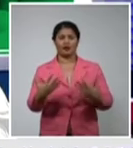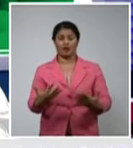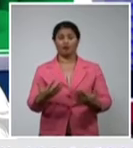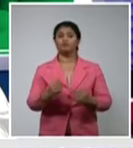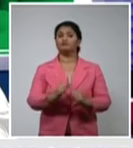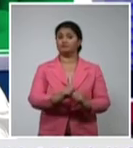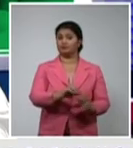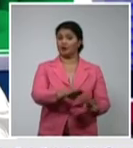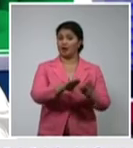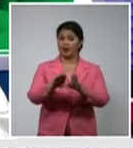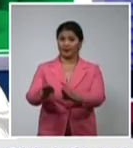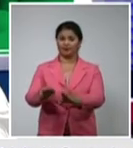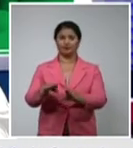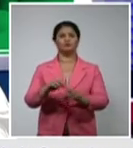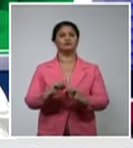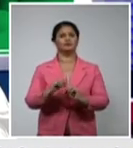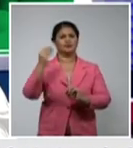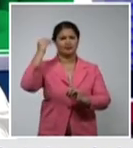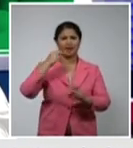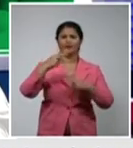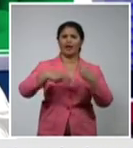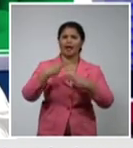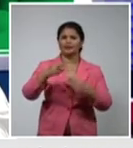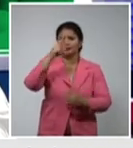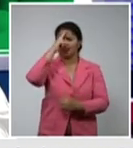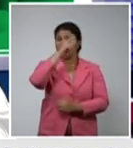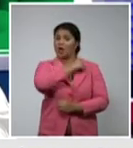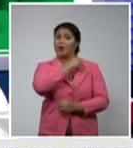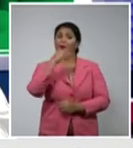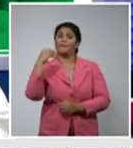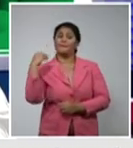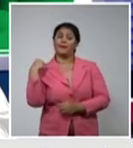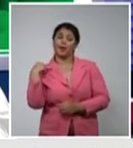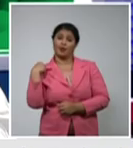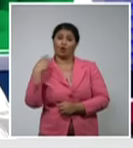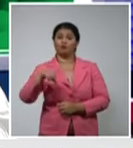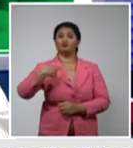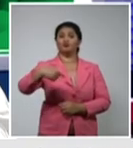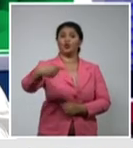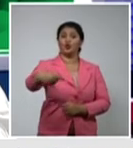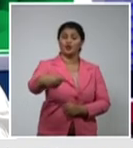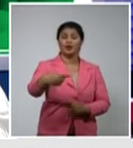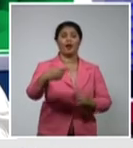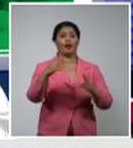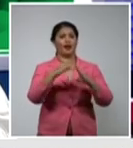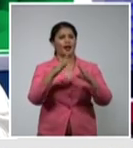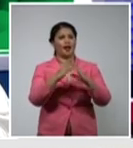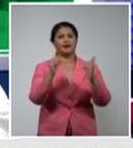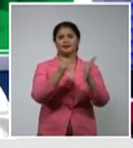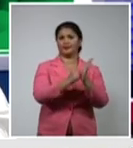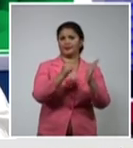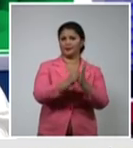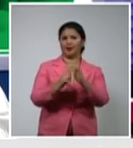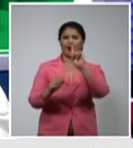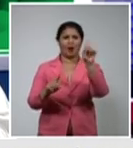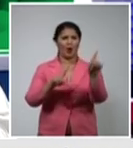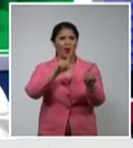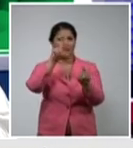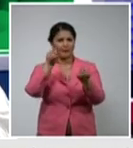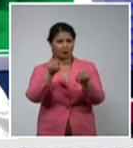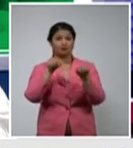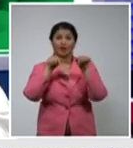médico de familia, enviada a la consulta de respiratorio, se hace test de antígenos,